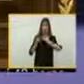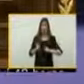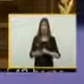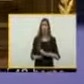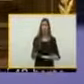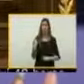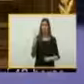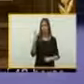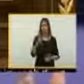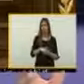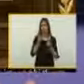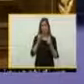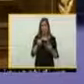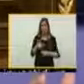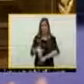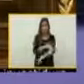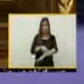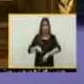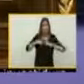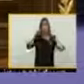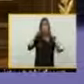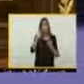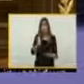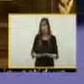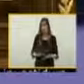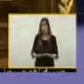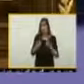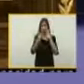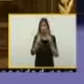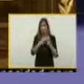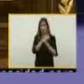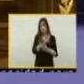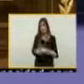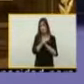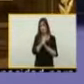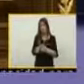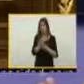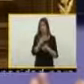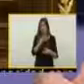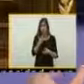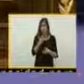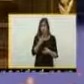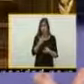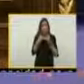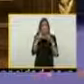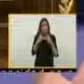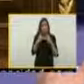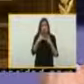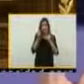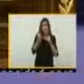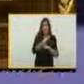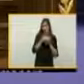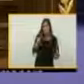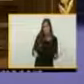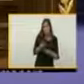de Podemos, Esquerda Unida, En Marea, etc., e as bases do Partido Socialista presionan o suficiente para que exista un goberno